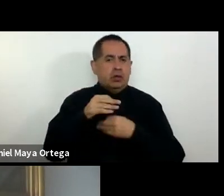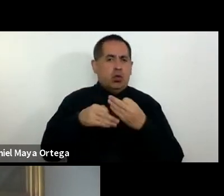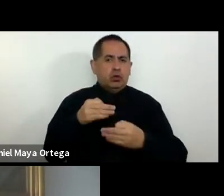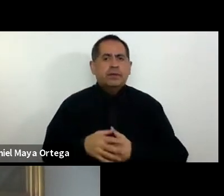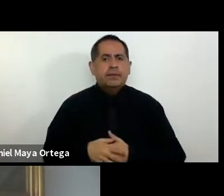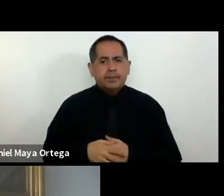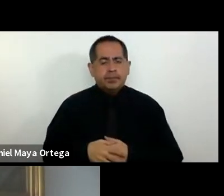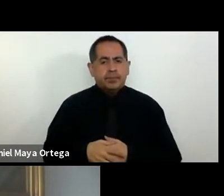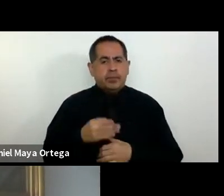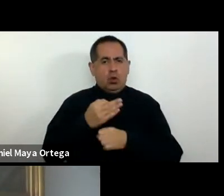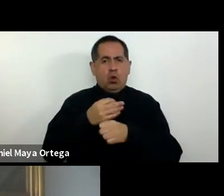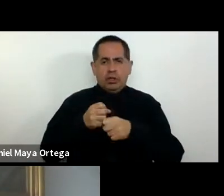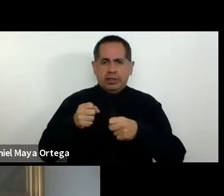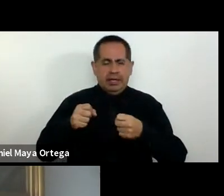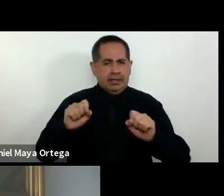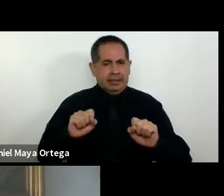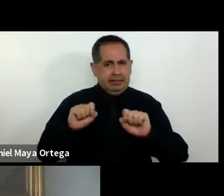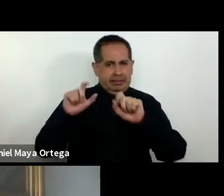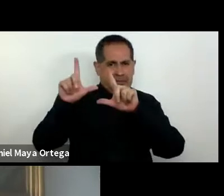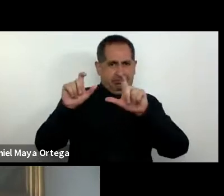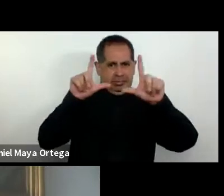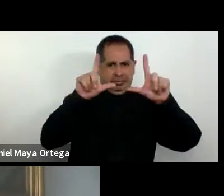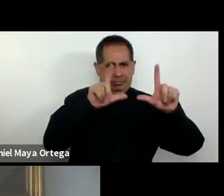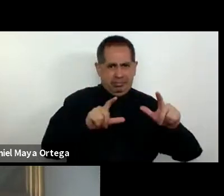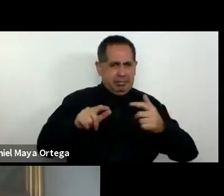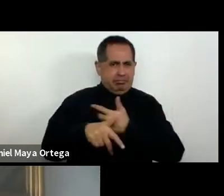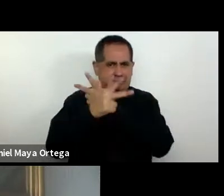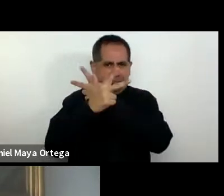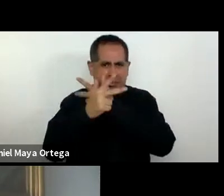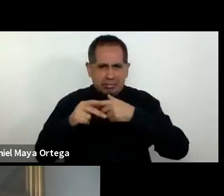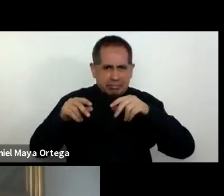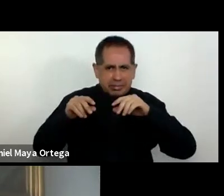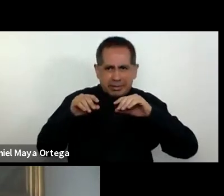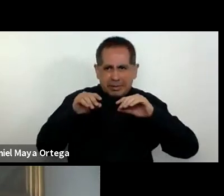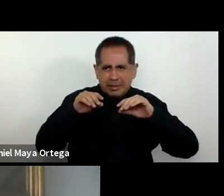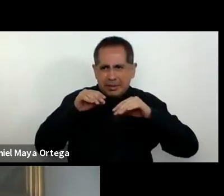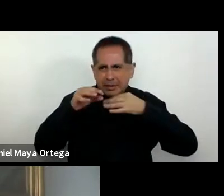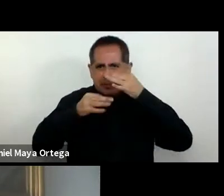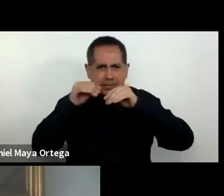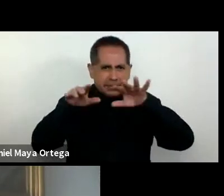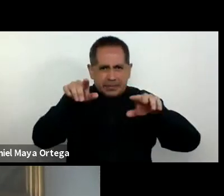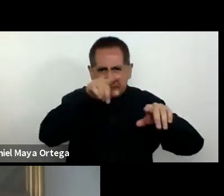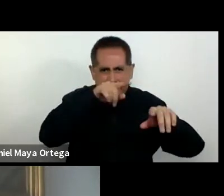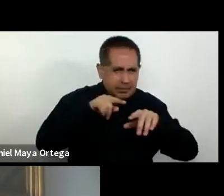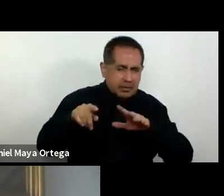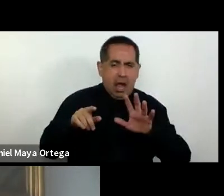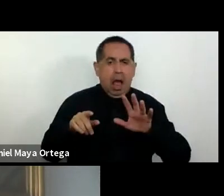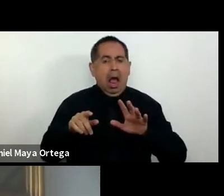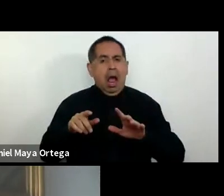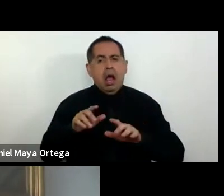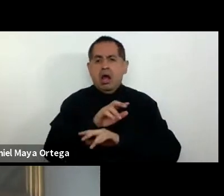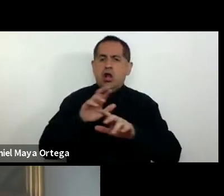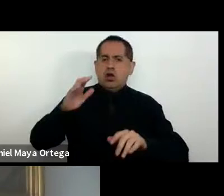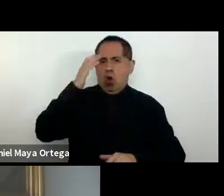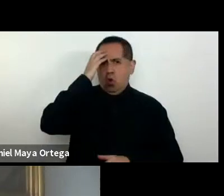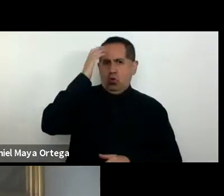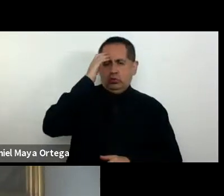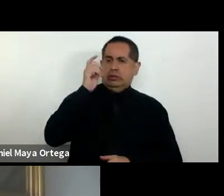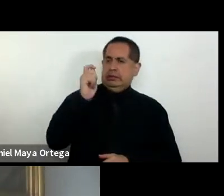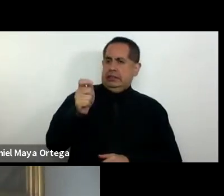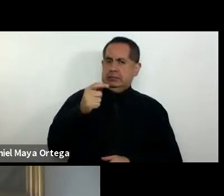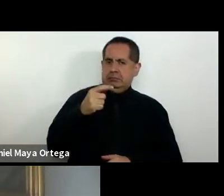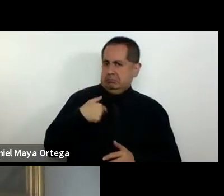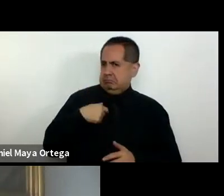Este encuentro digital nos permite entender a la diversidad funcional como un paso hacia el reconocimiento de esa